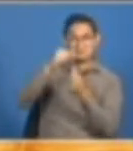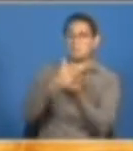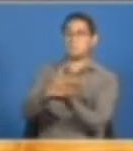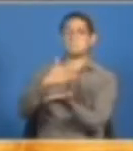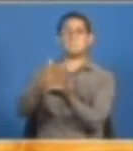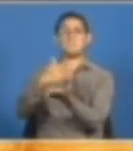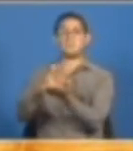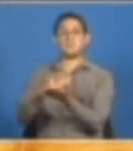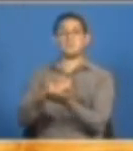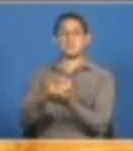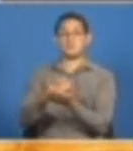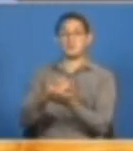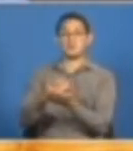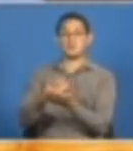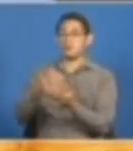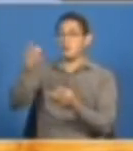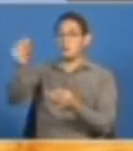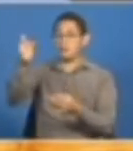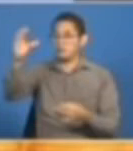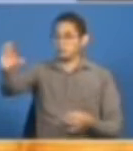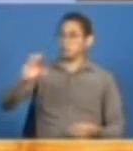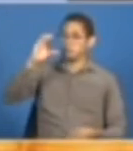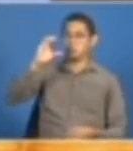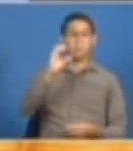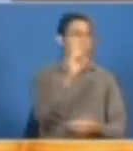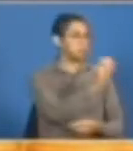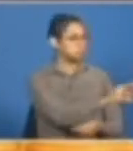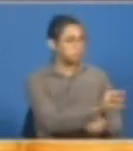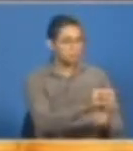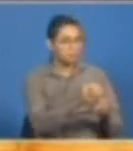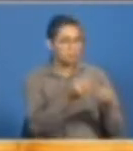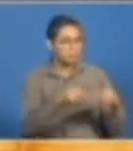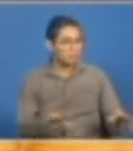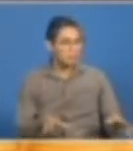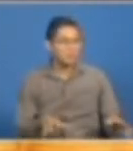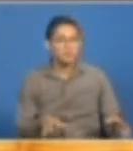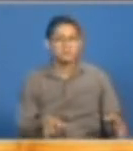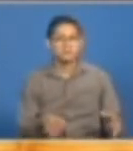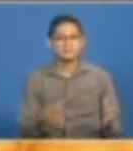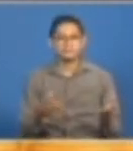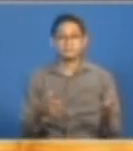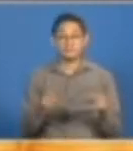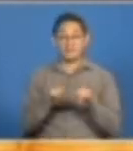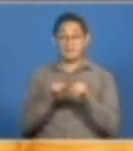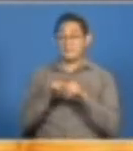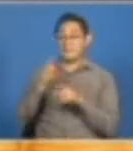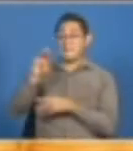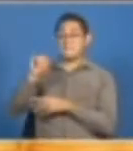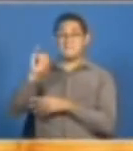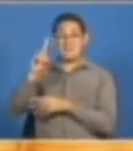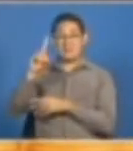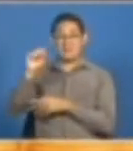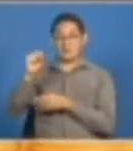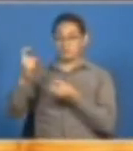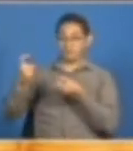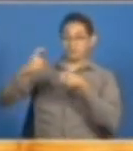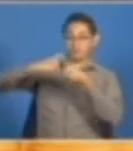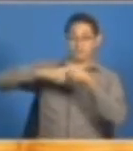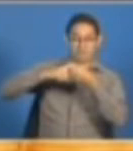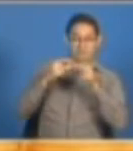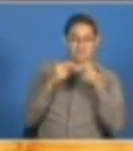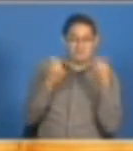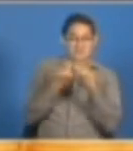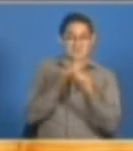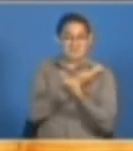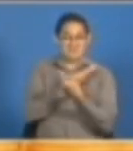cayó en este sector. Incluso volvemos al tema que decíamos que pareciera que el MIDA, dentro de los consejos de gabinete de los últimos gobiernos, no es